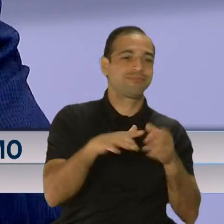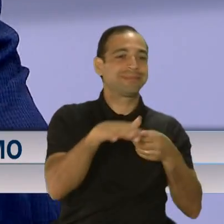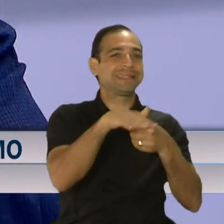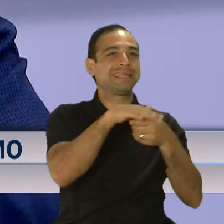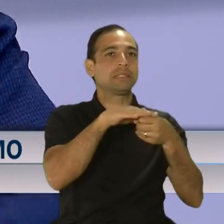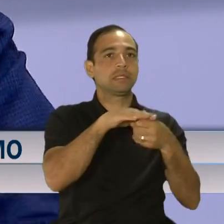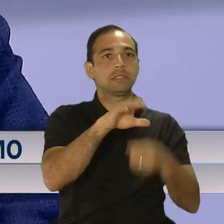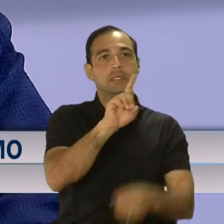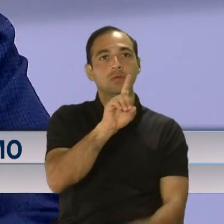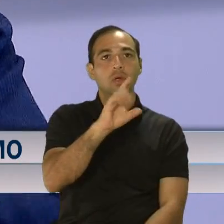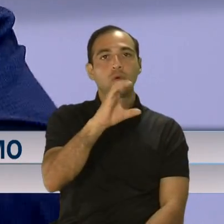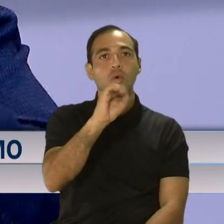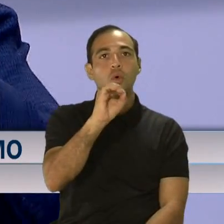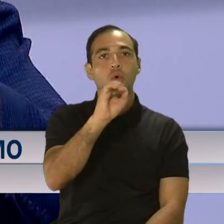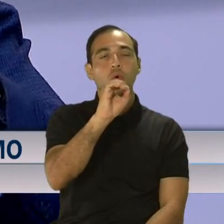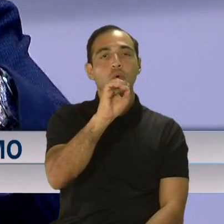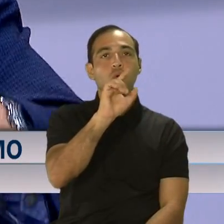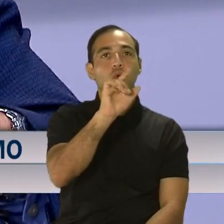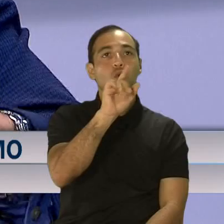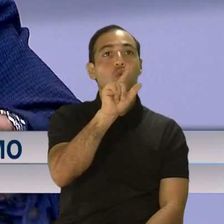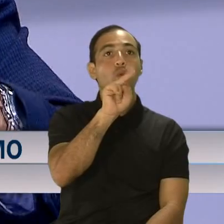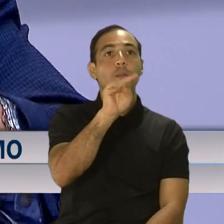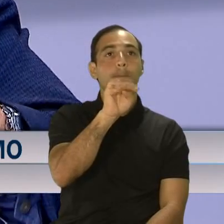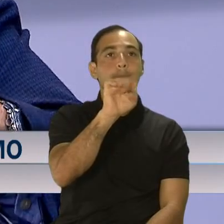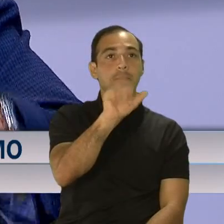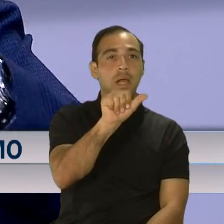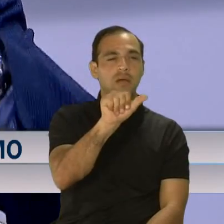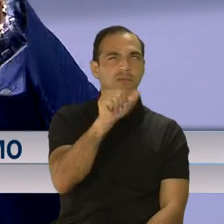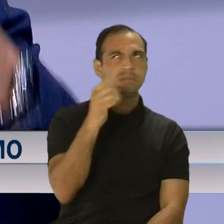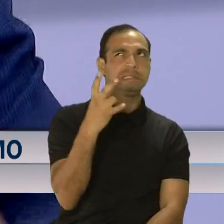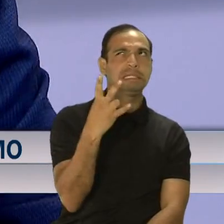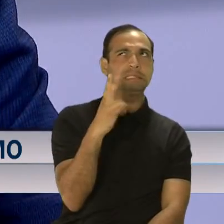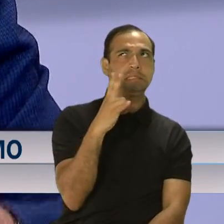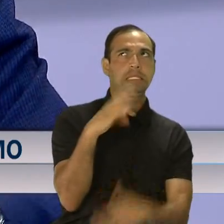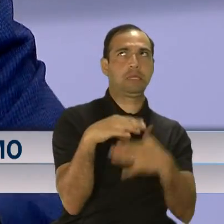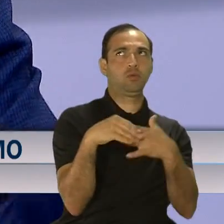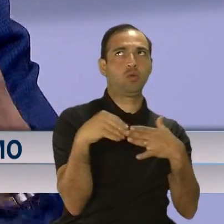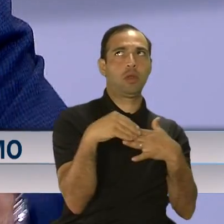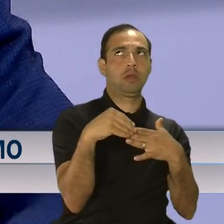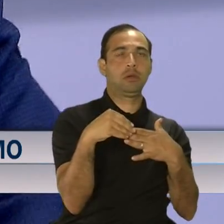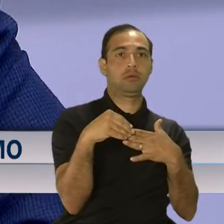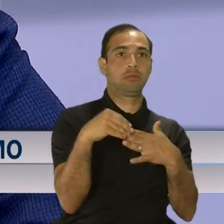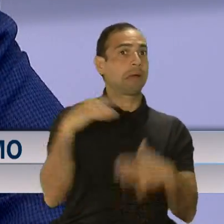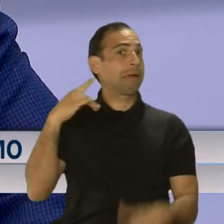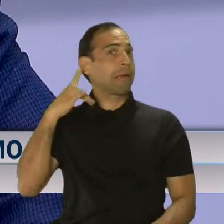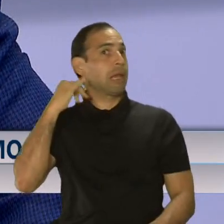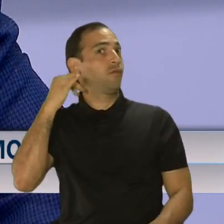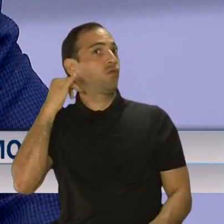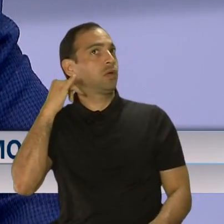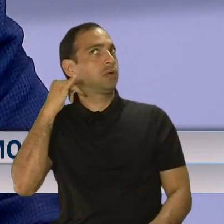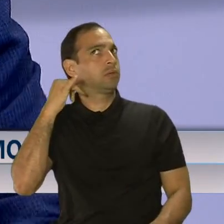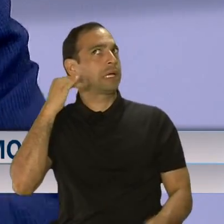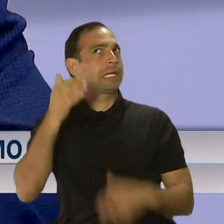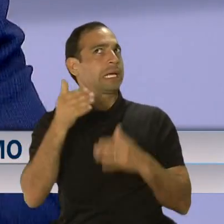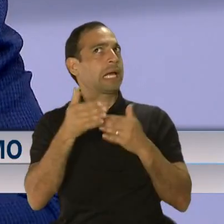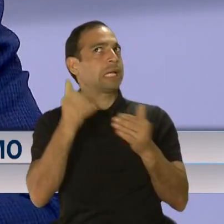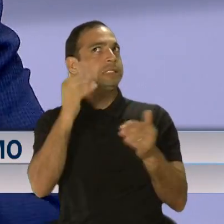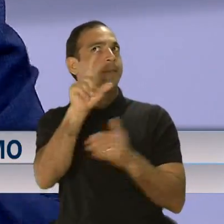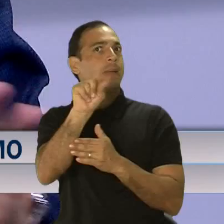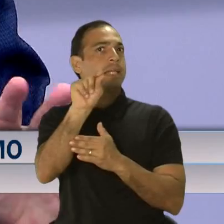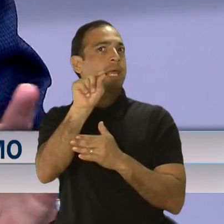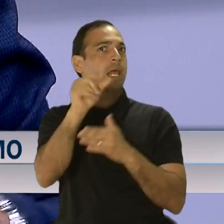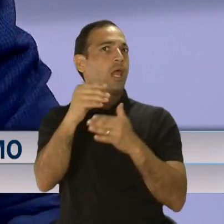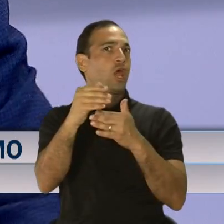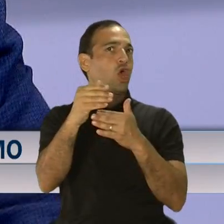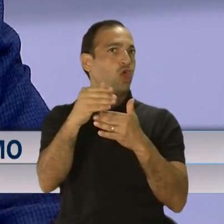casi $17 la hora, y creo que recientemente California se va a ir casi cerca de $20 la hora. Claro, el costo